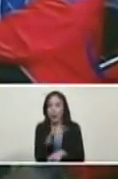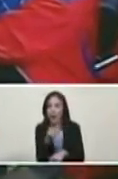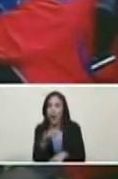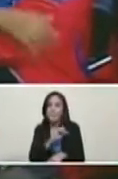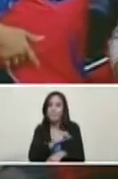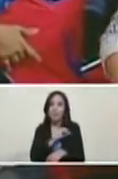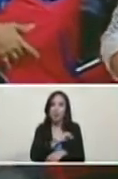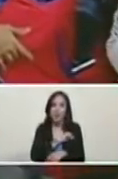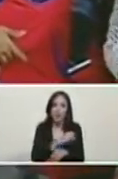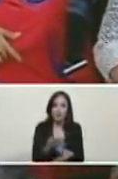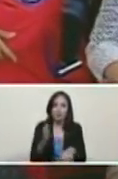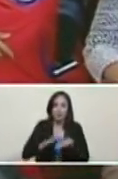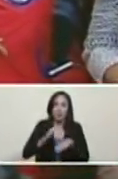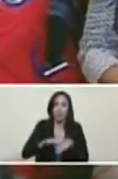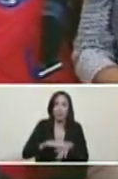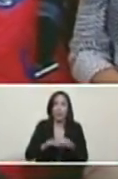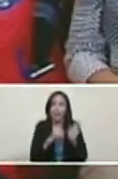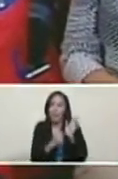a la imagen,